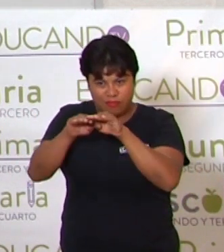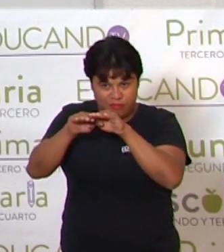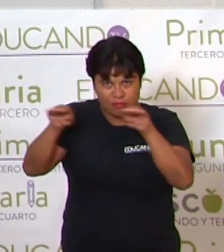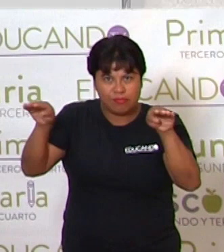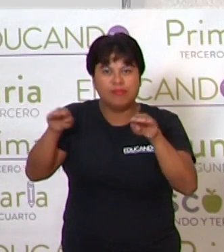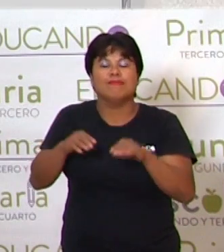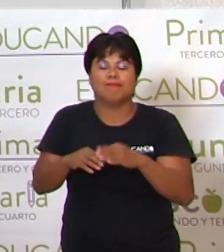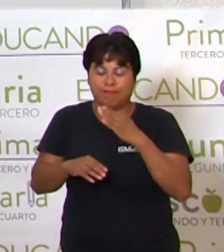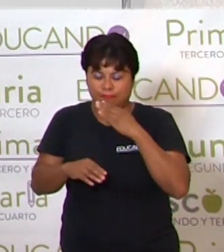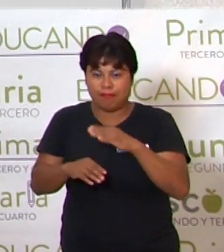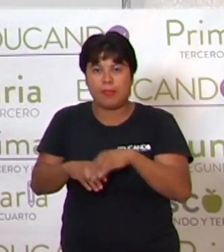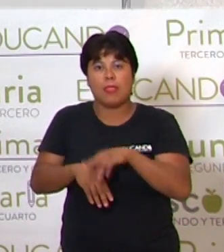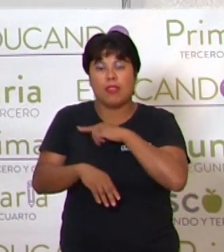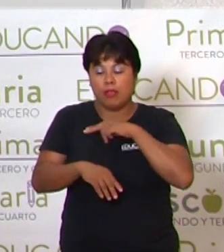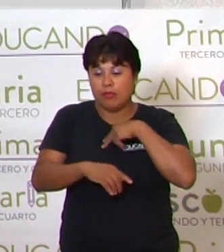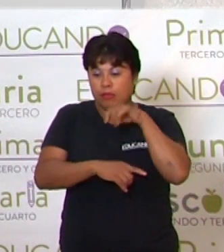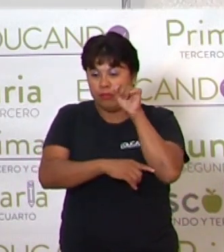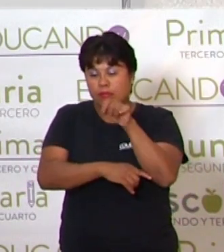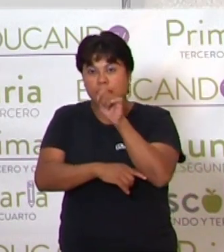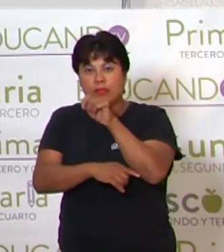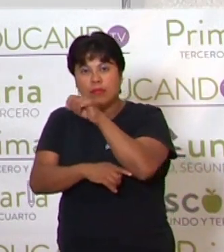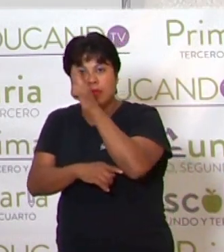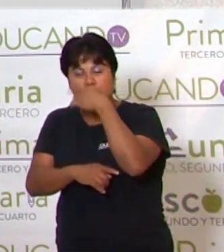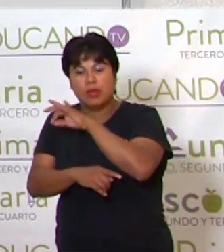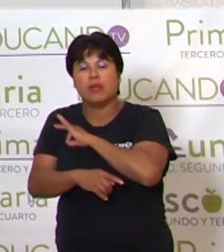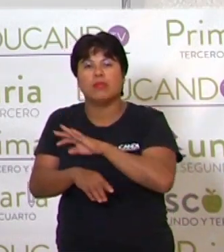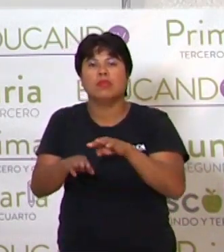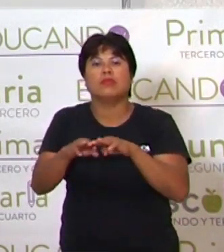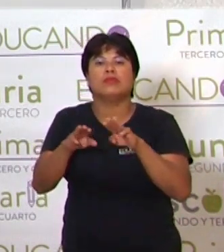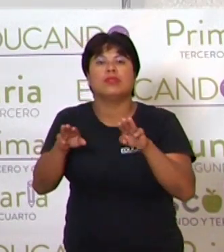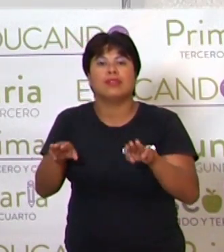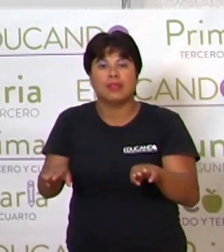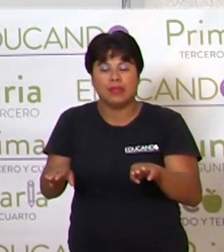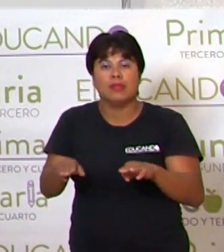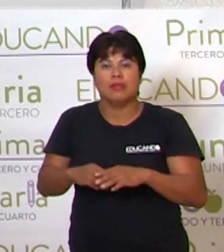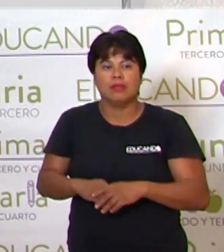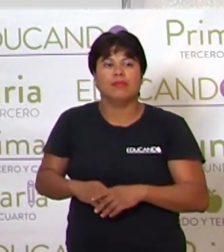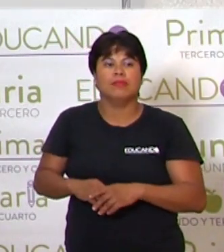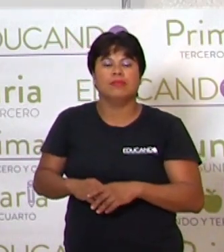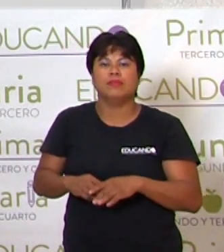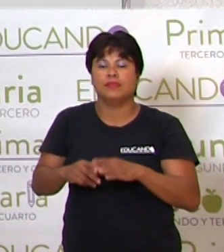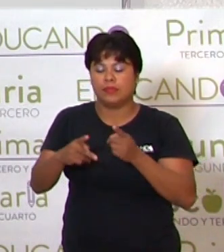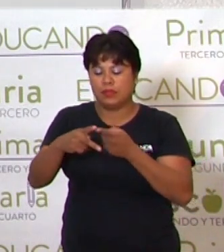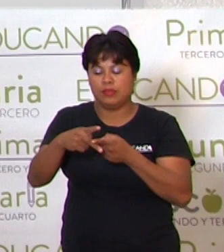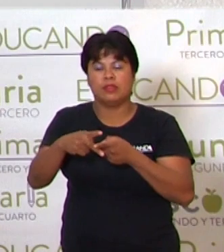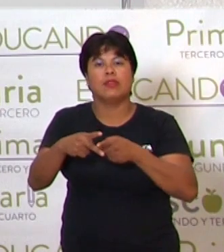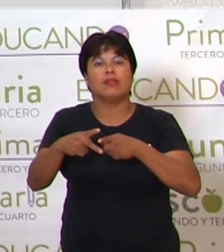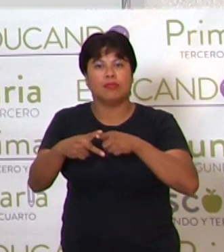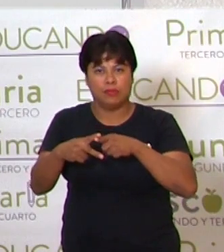prolongarla para poder medir los ángulos.